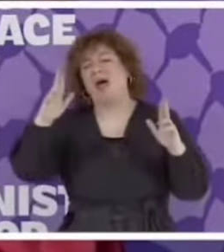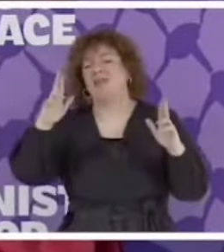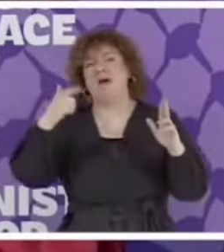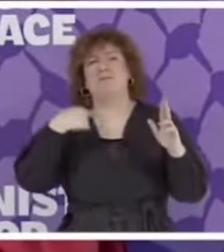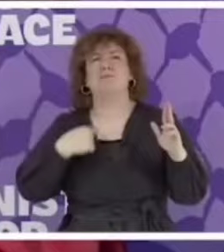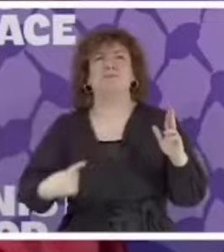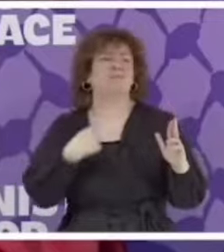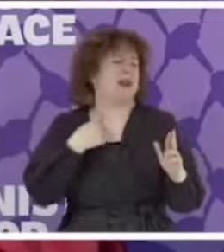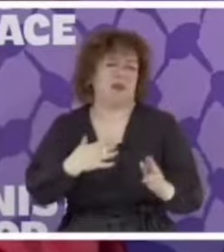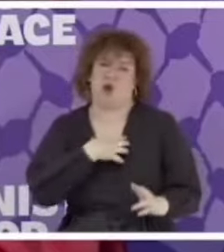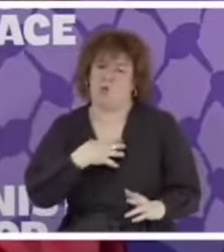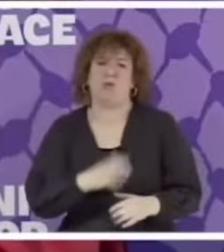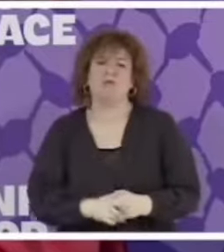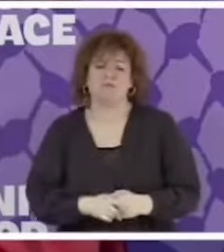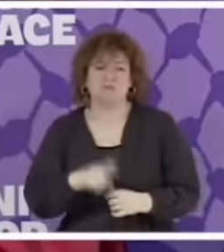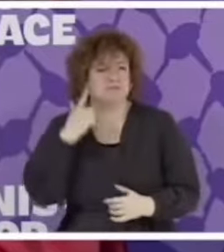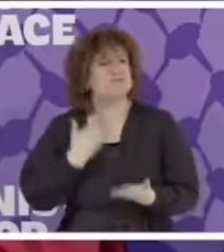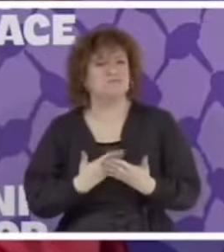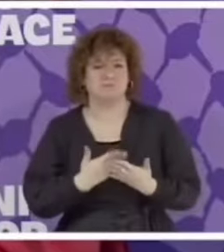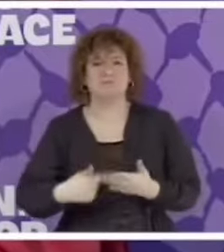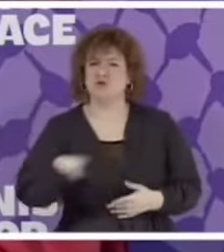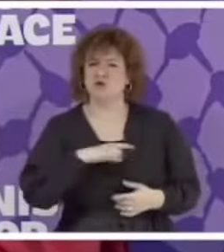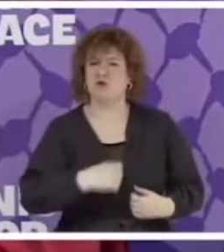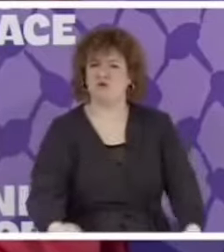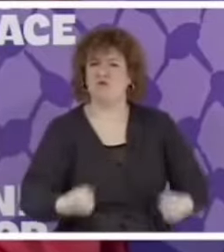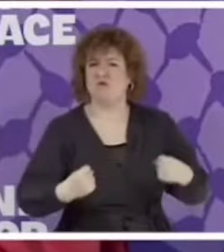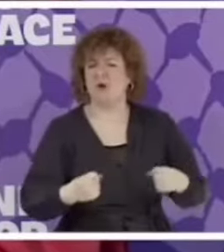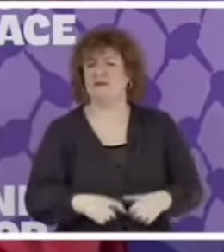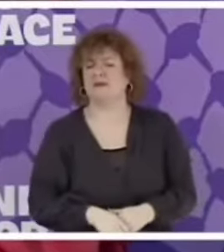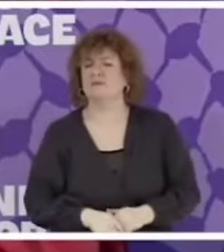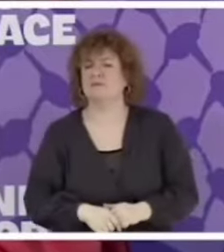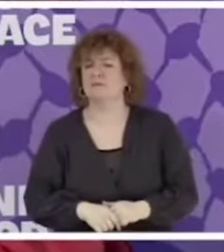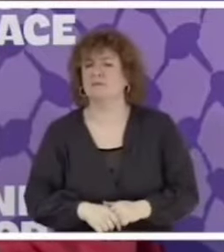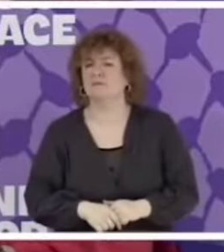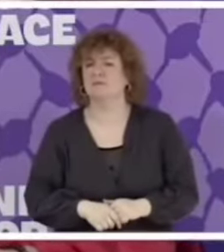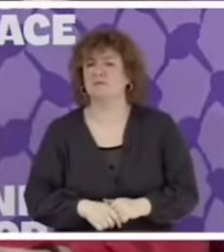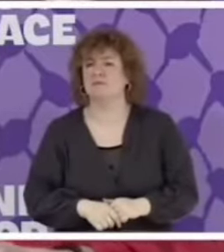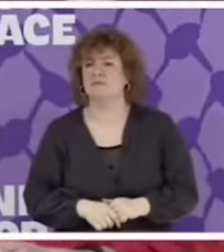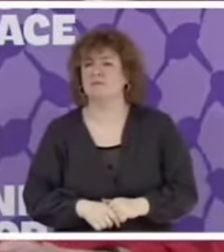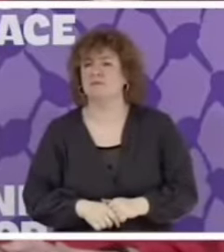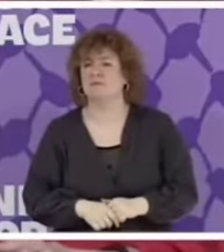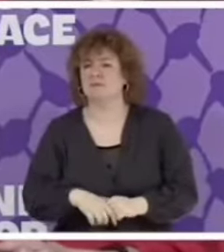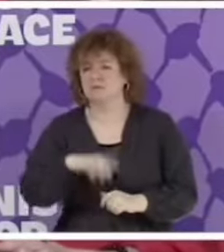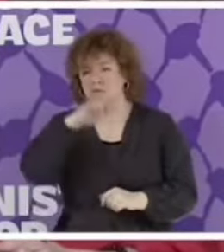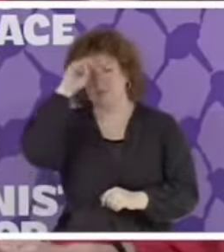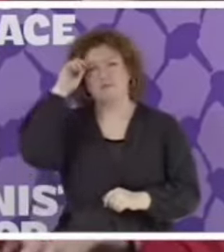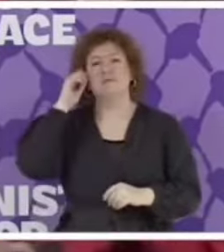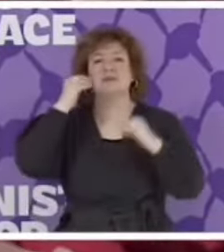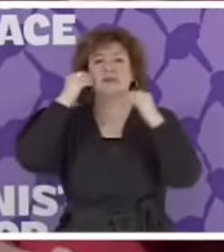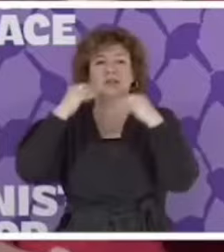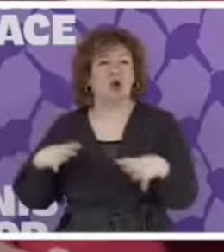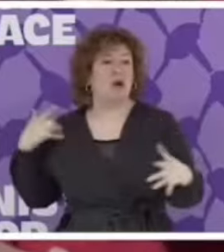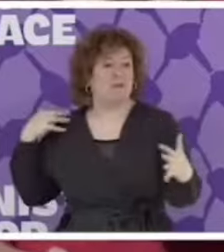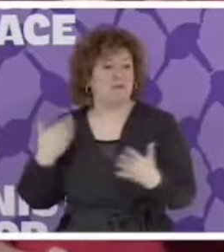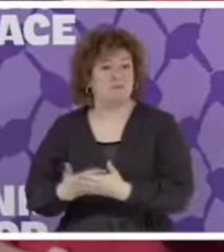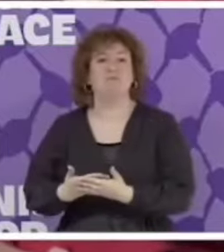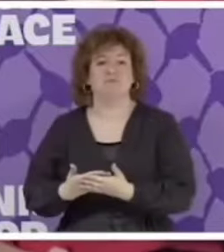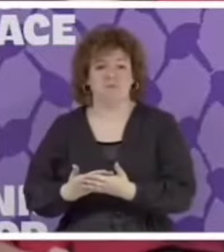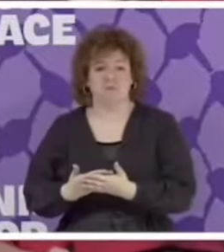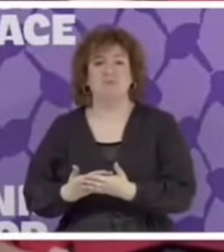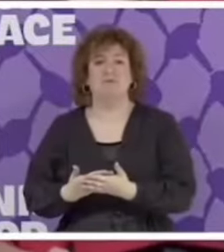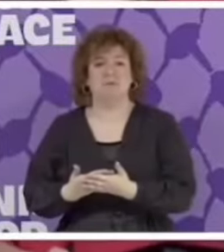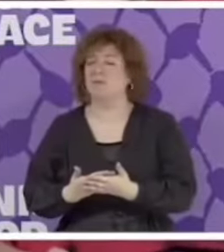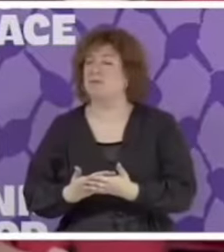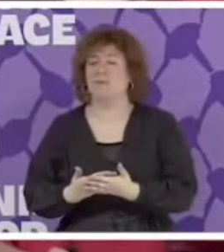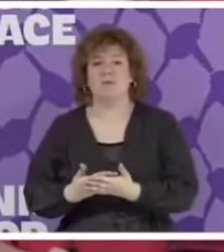Es demostrar que somos más fuertes. ¿Cómo se ha conseguido en la historia de la humanidad el